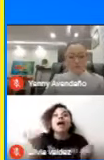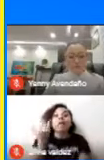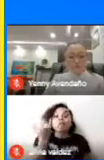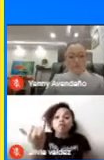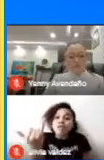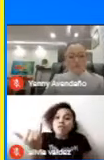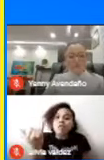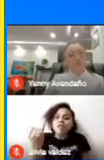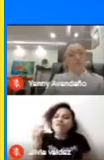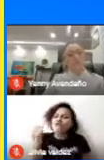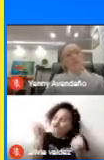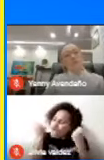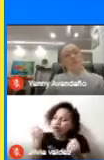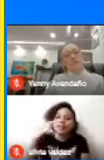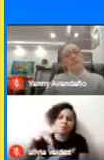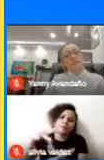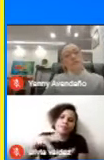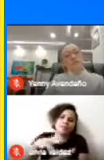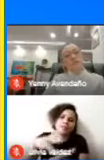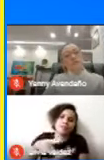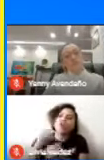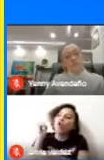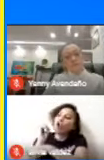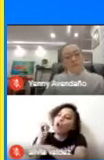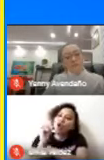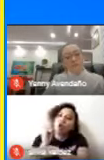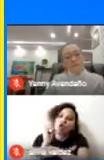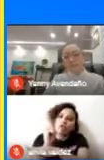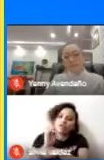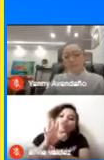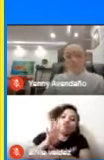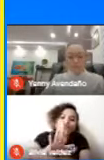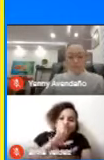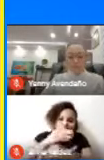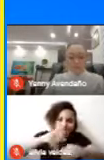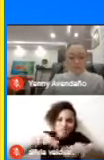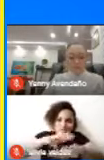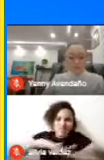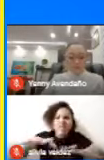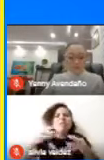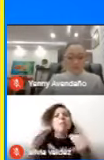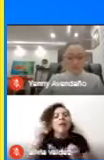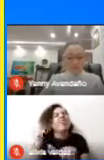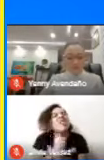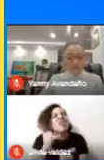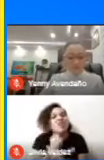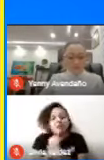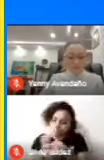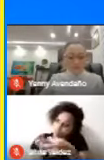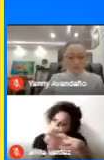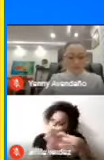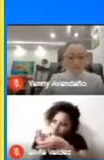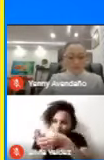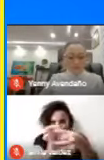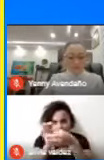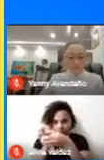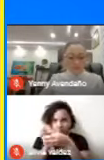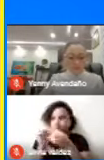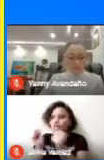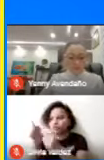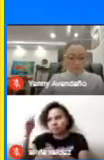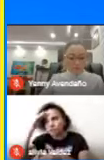una fuerte participación de las organizaciones del territorio para trabajar conjuntamente con las